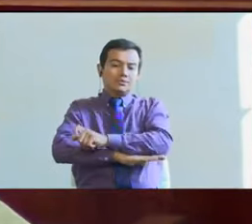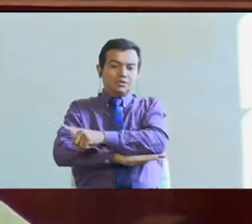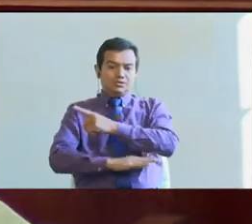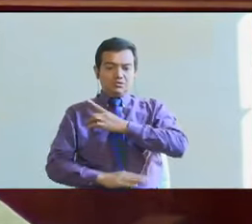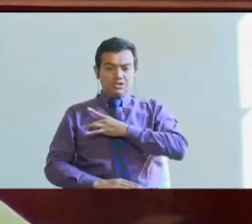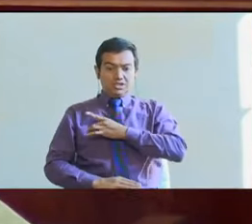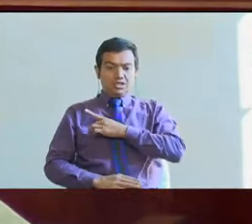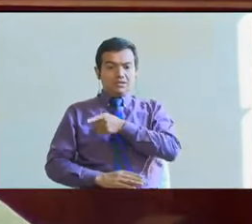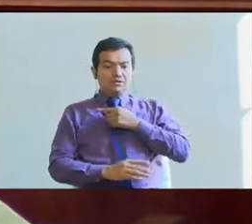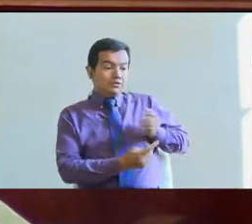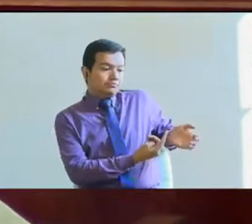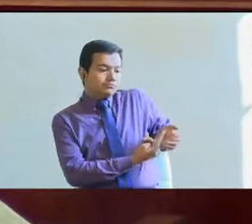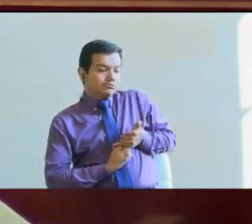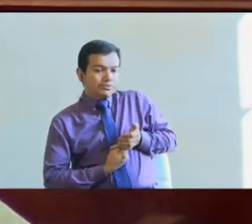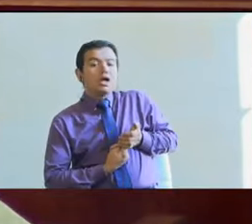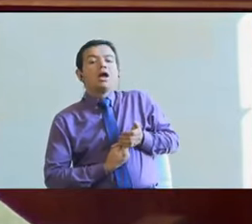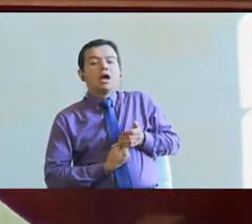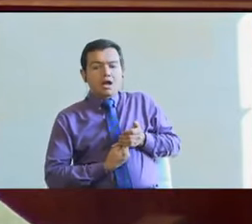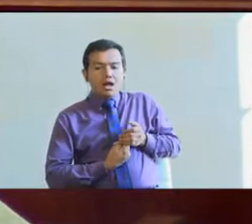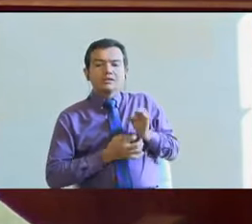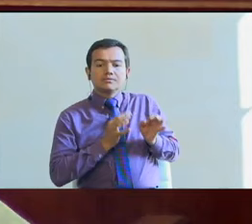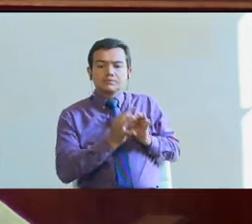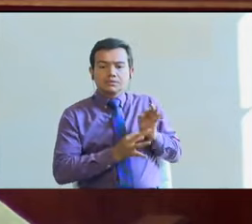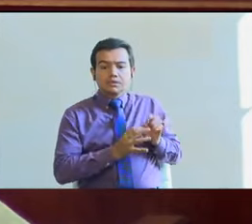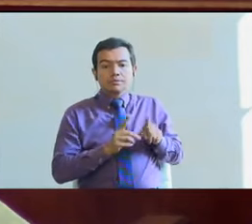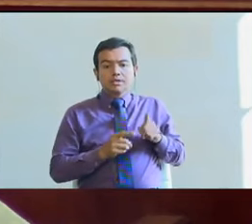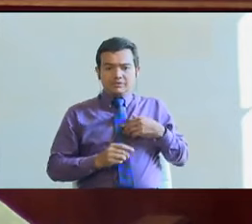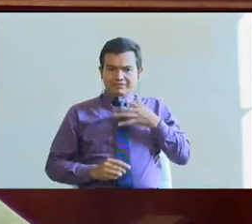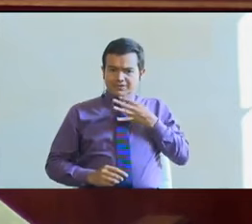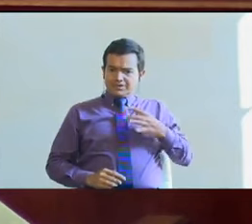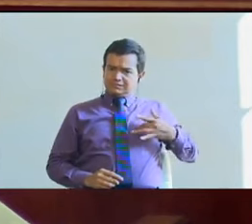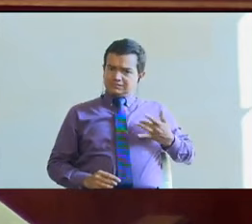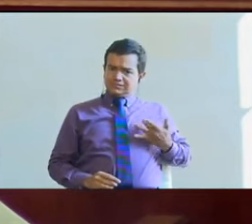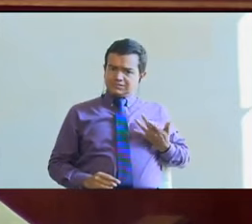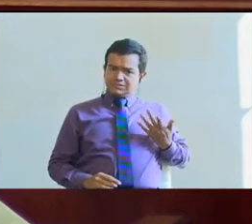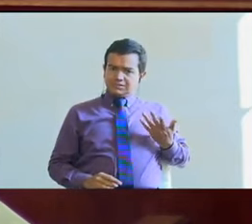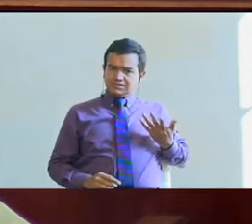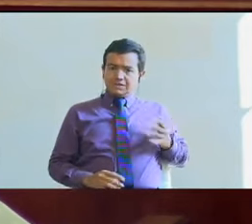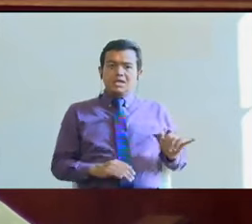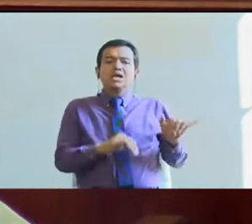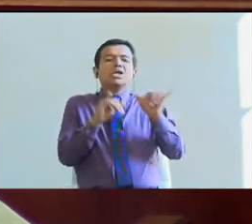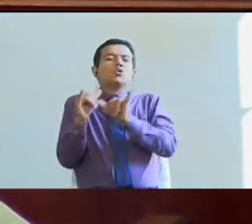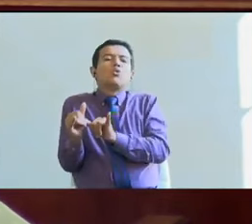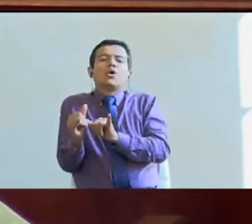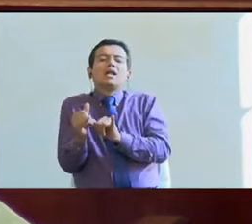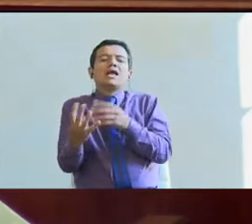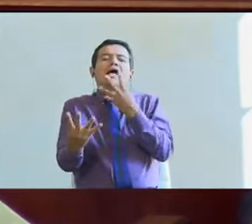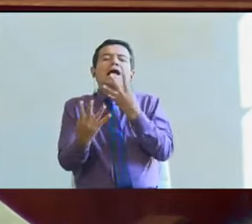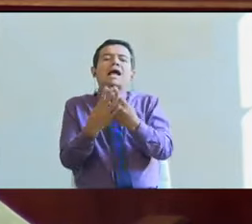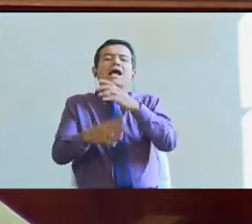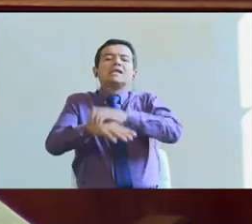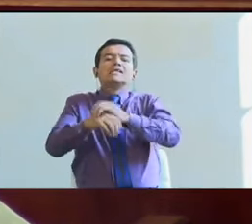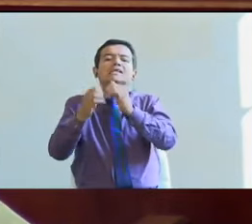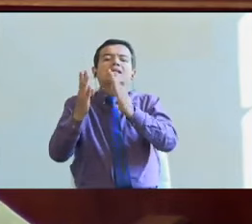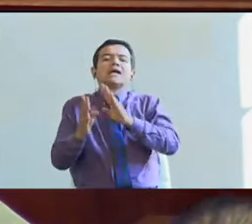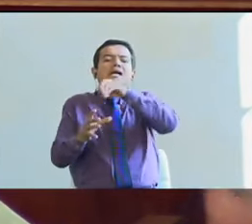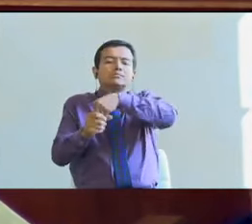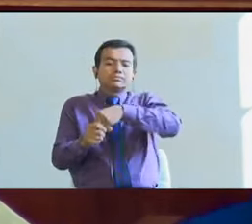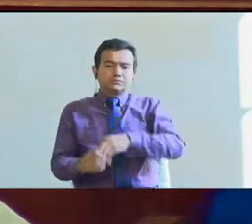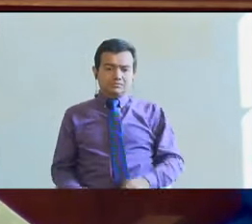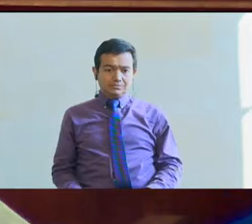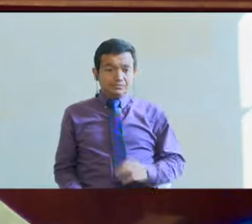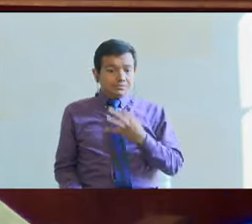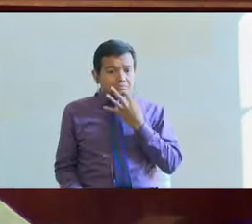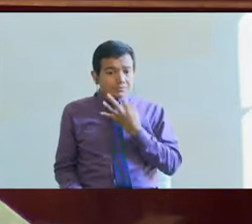está protegido pero realmente para nosotros significa una casa por cárcel okay se ha impedido